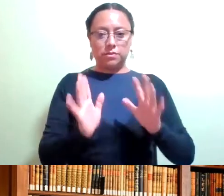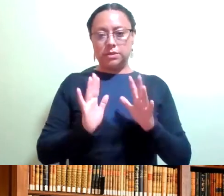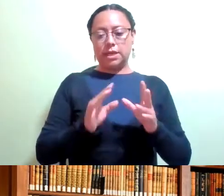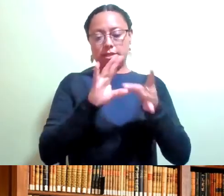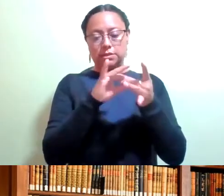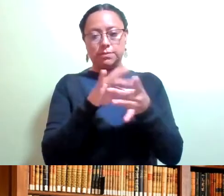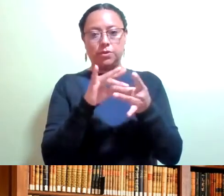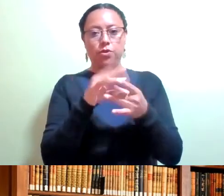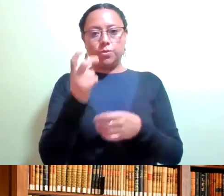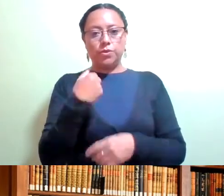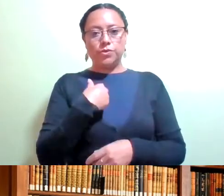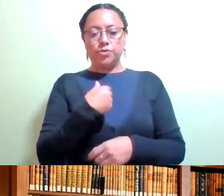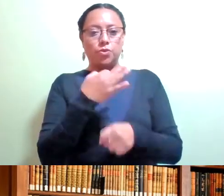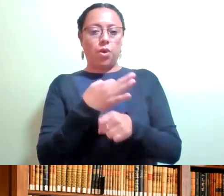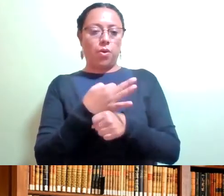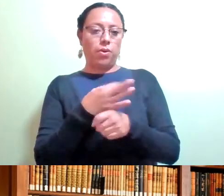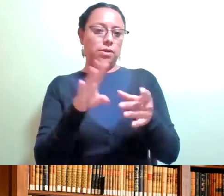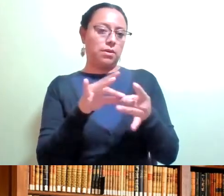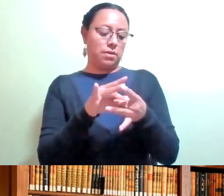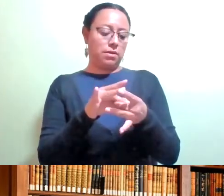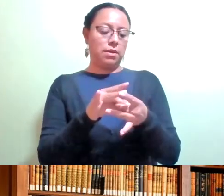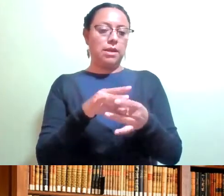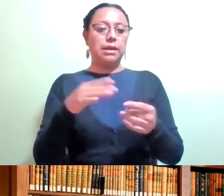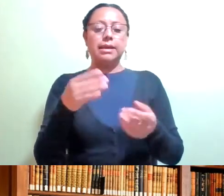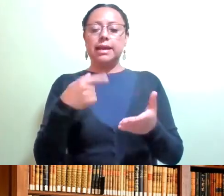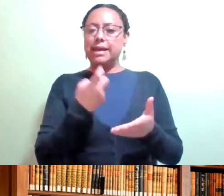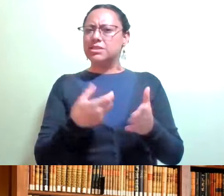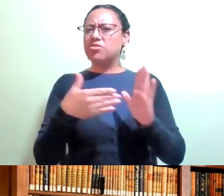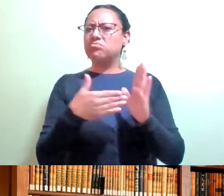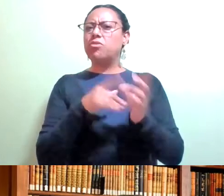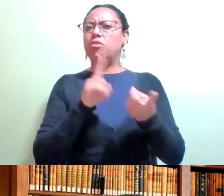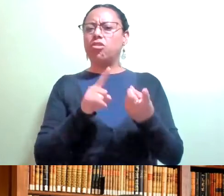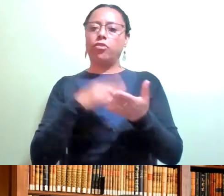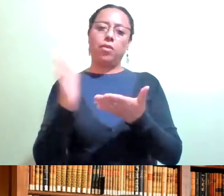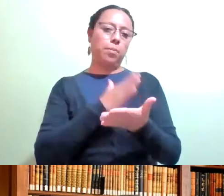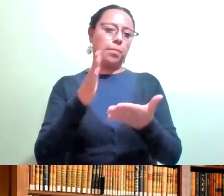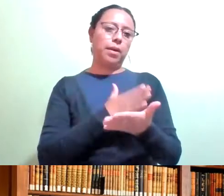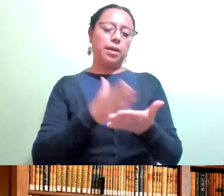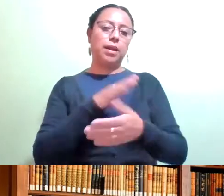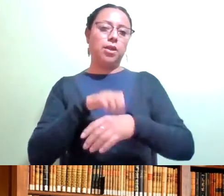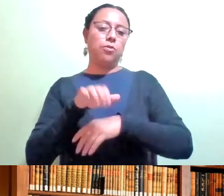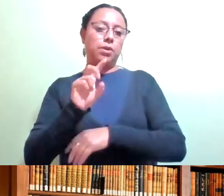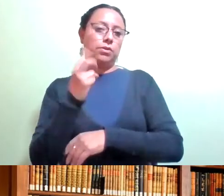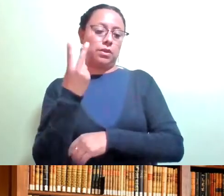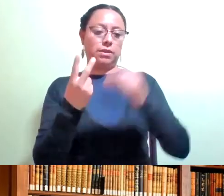esto viene en la página 32, en el considerando 39º